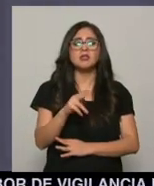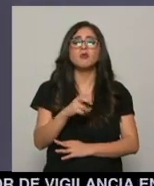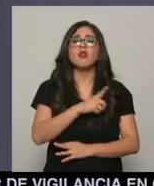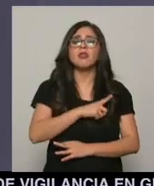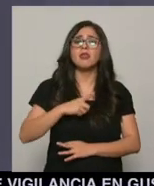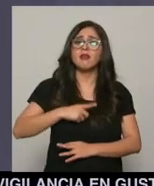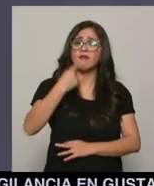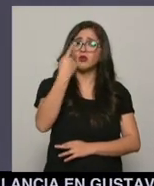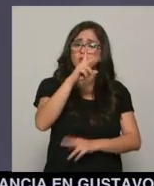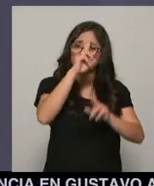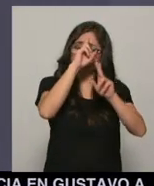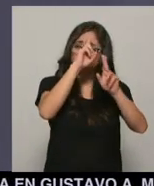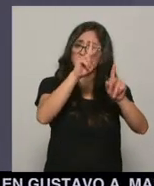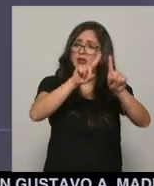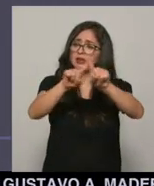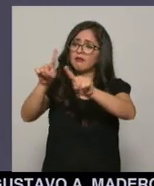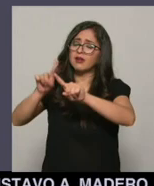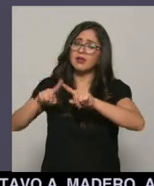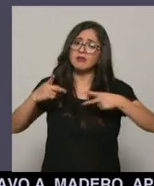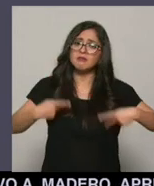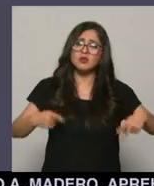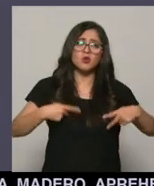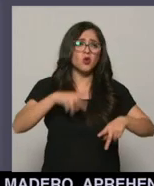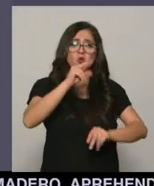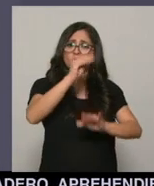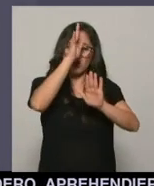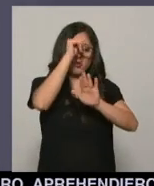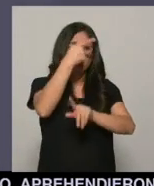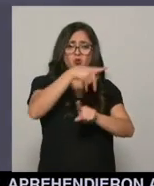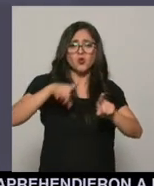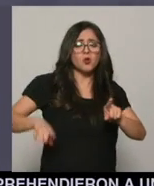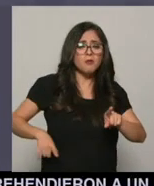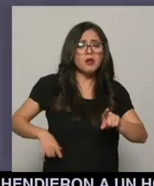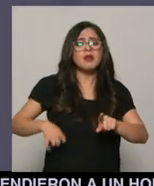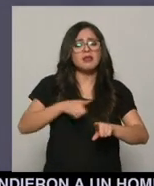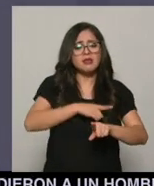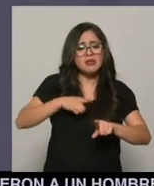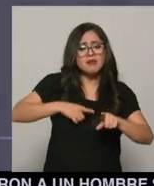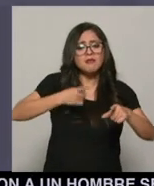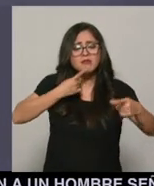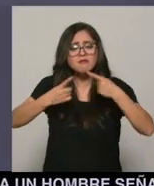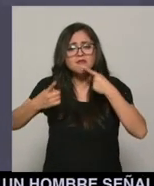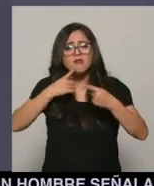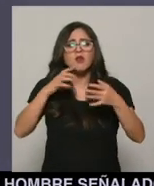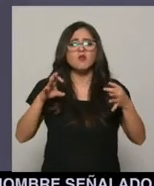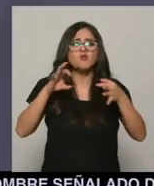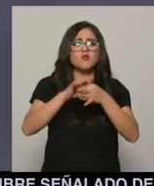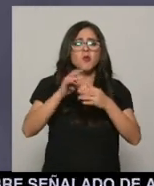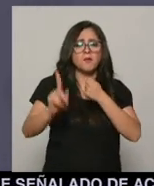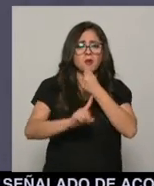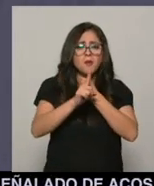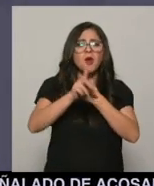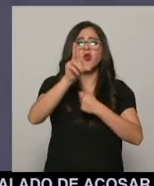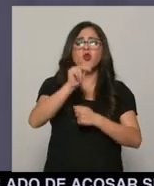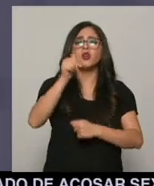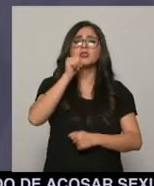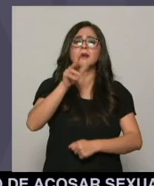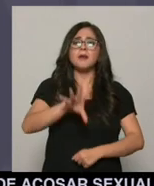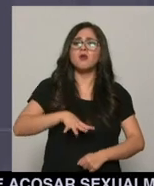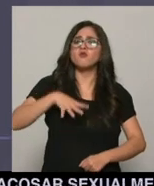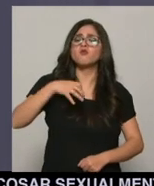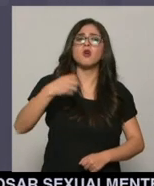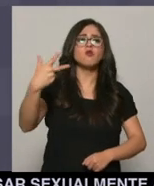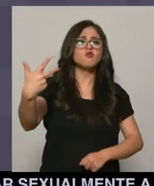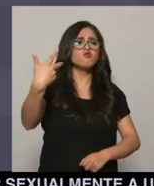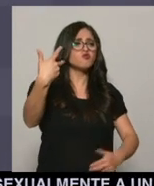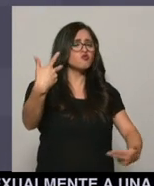respeto con la oposición política y debiera de debatir y discutir con nosotros varios de los problemas y no mayoritear siempre en las cámaras